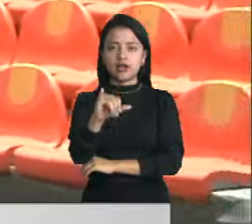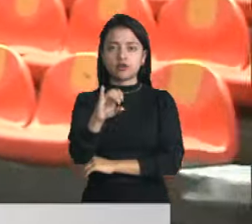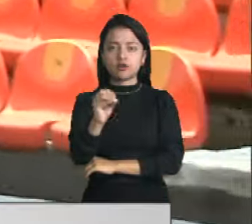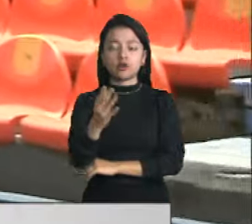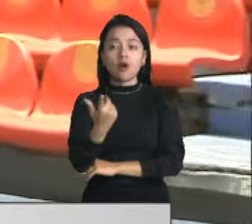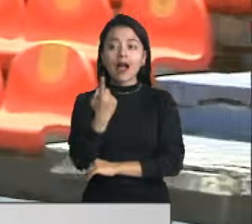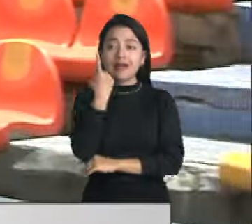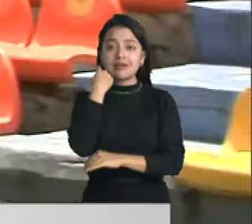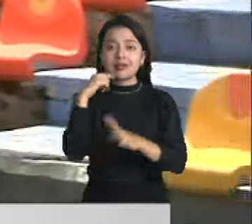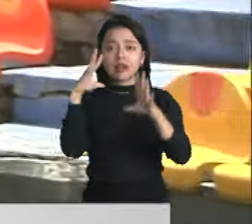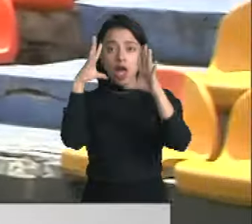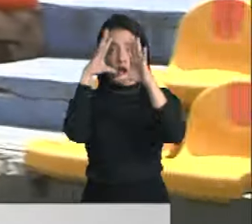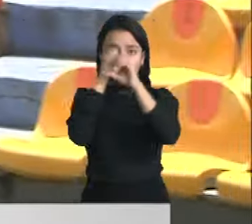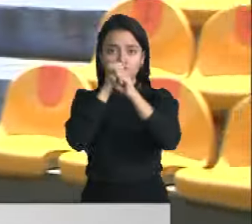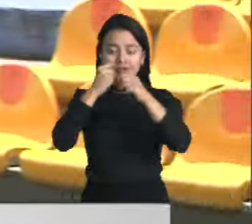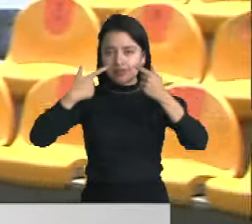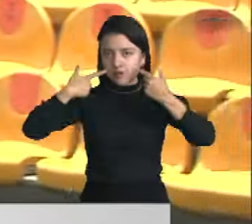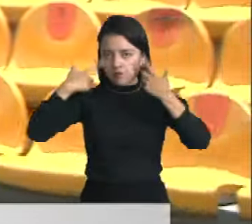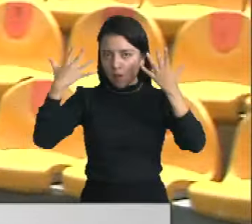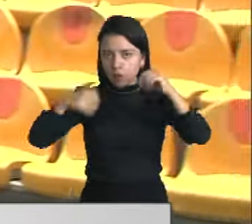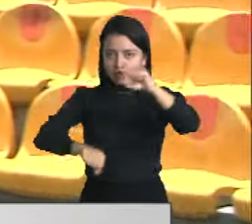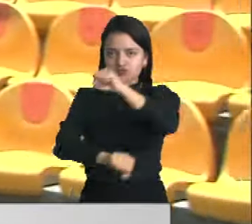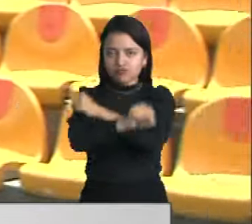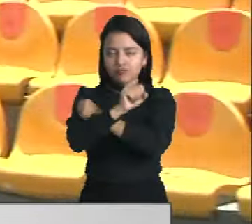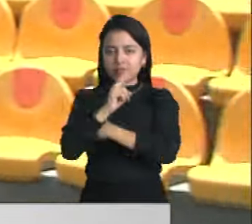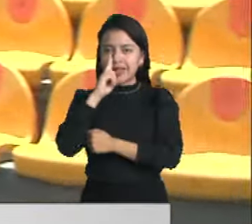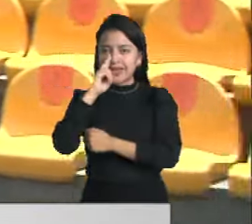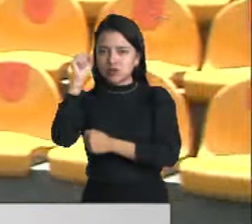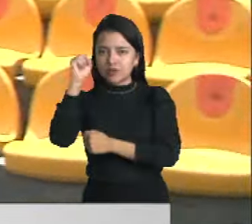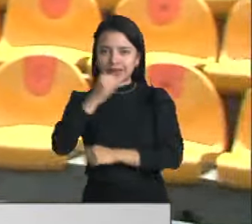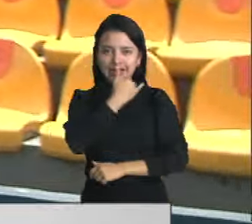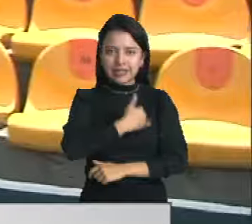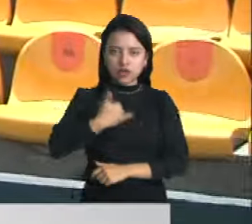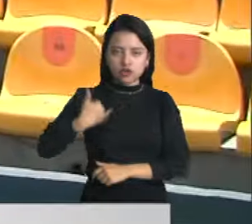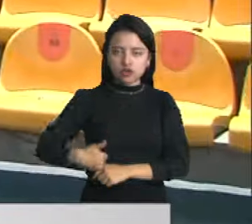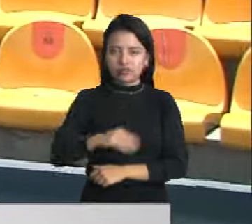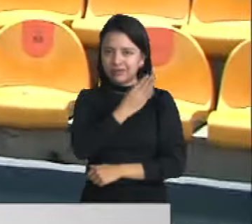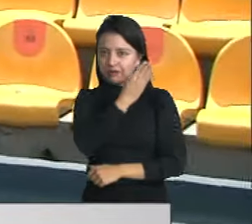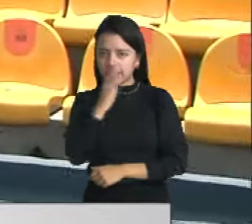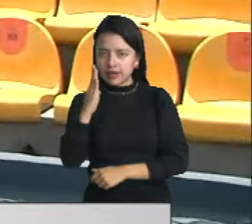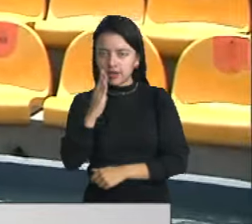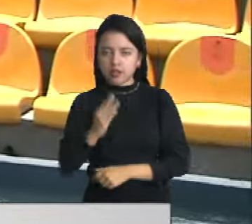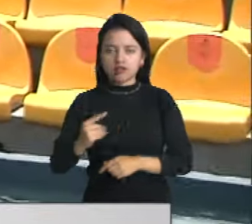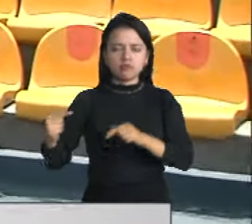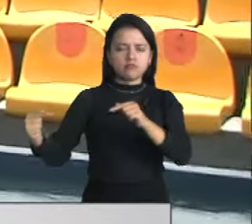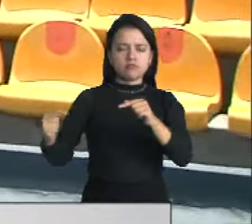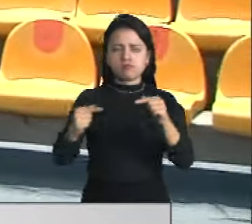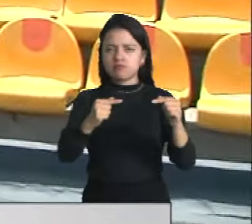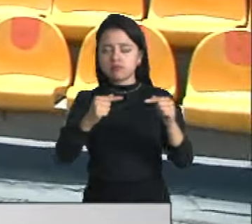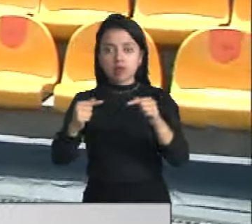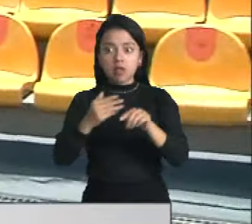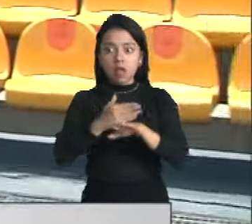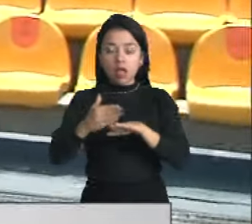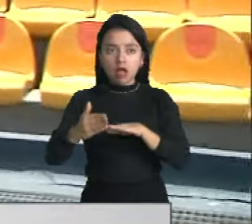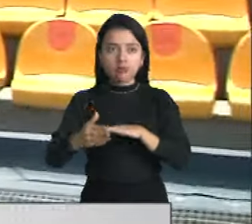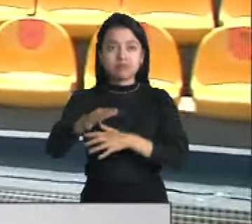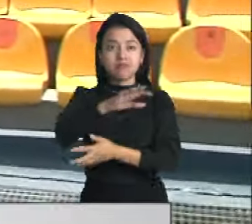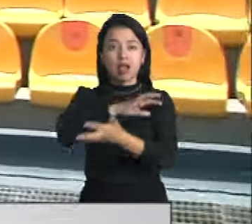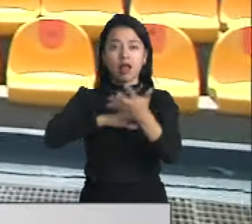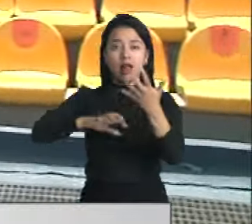en medio del clásico entre Atlético Nacional y el Junior de Barranquilla, se desató una jornada de terror que